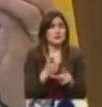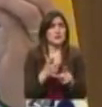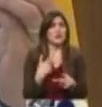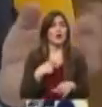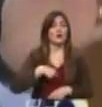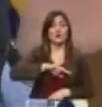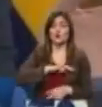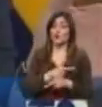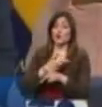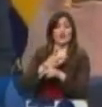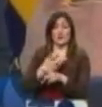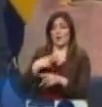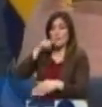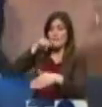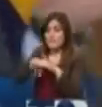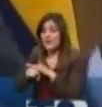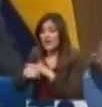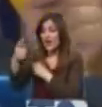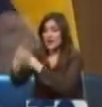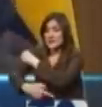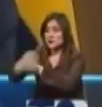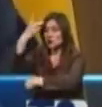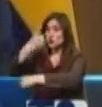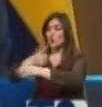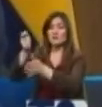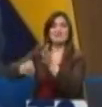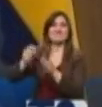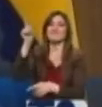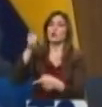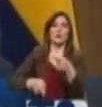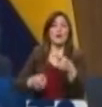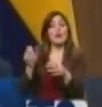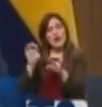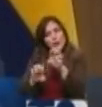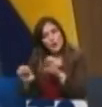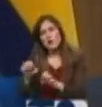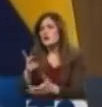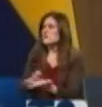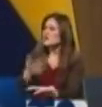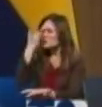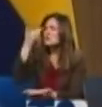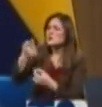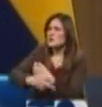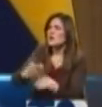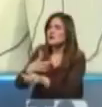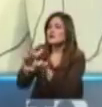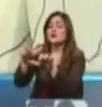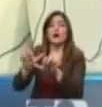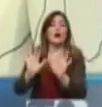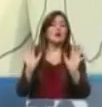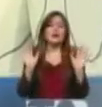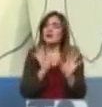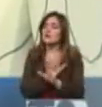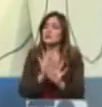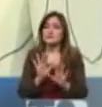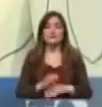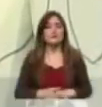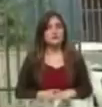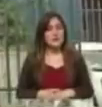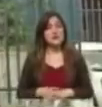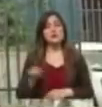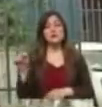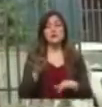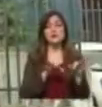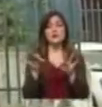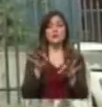las sentencias. Sí las podemos evaluar y podemos hacer un trabajo de ¿qué pasó en esas sentencias absolutorias? Yalc anunció que hay